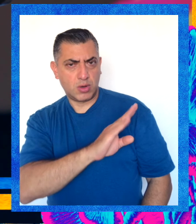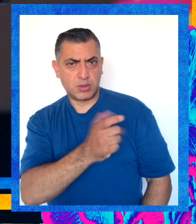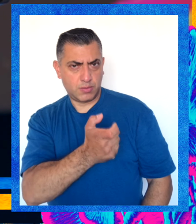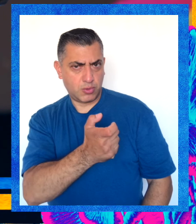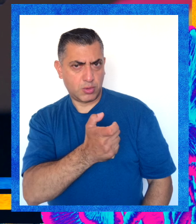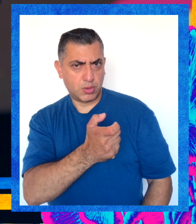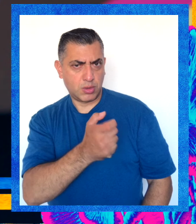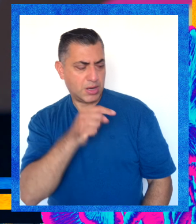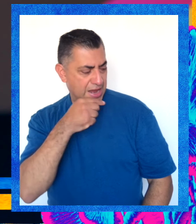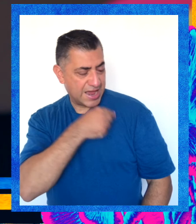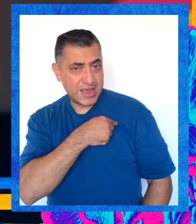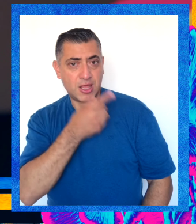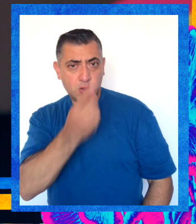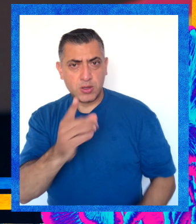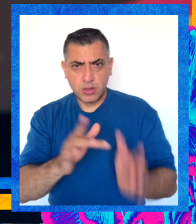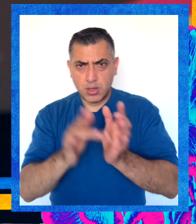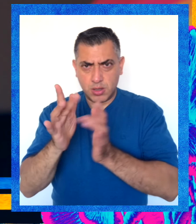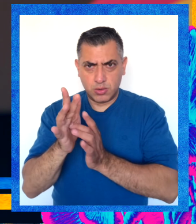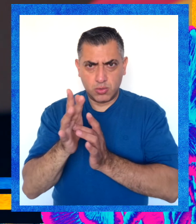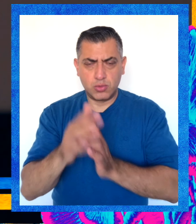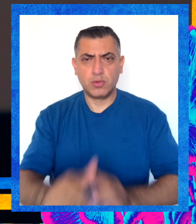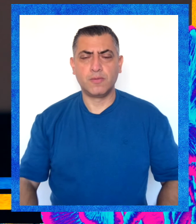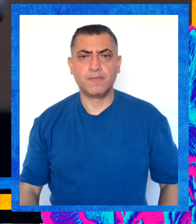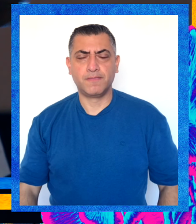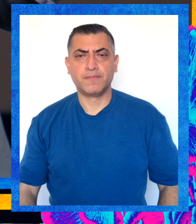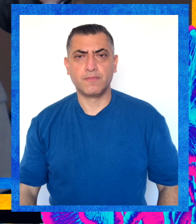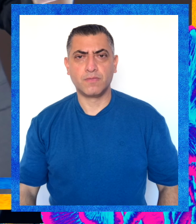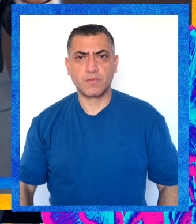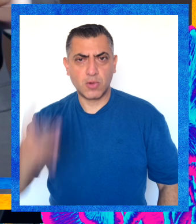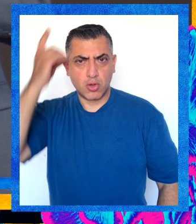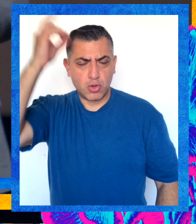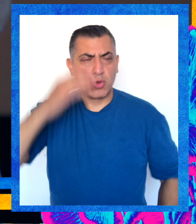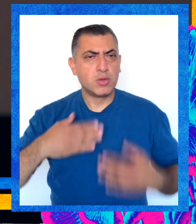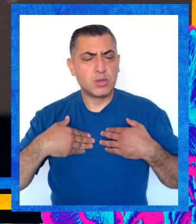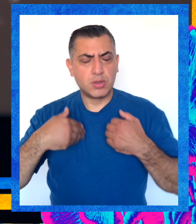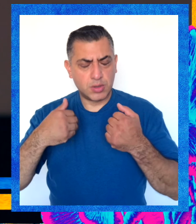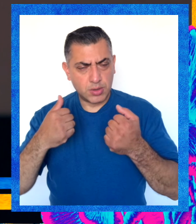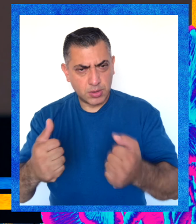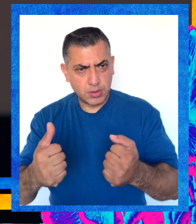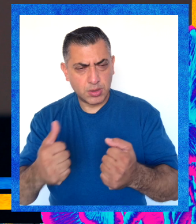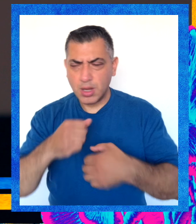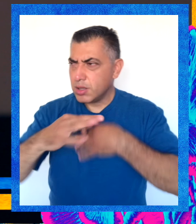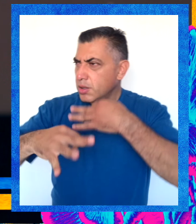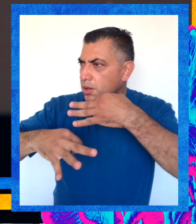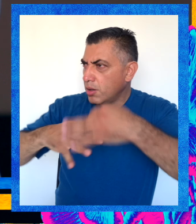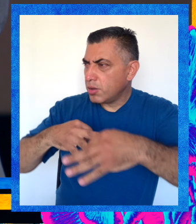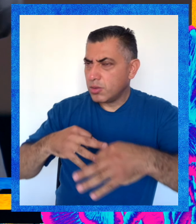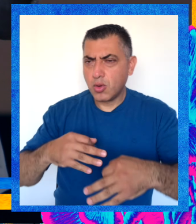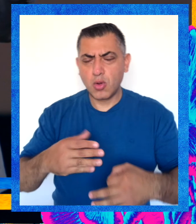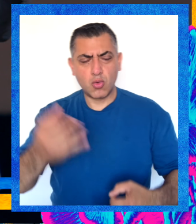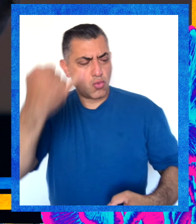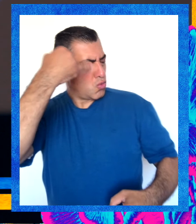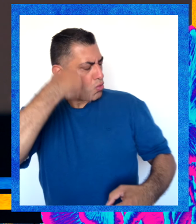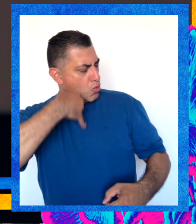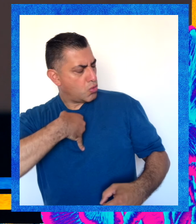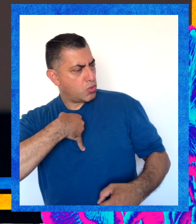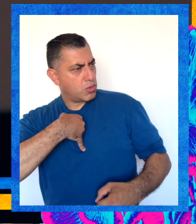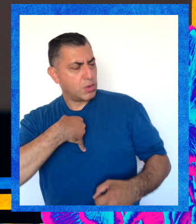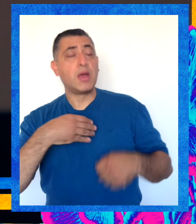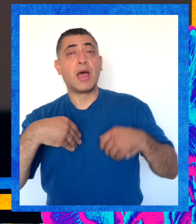tanto así vales para dios número 4 dios te comprende íntimamente por eso es la vida por que alguna vez has dicho